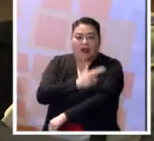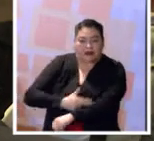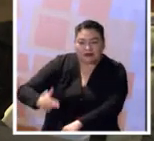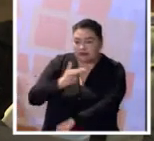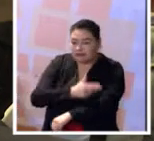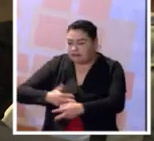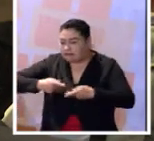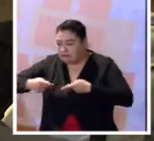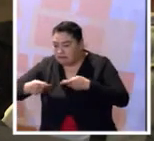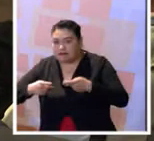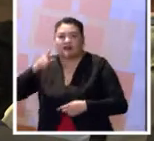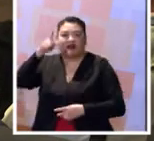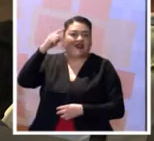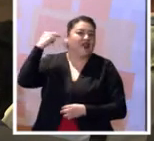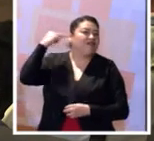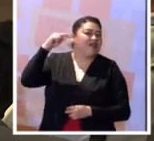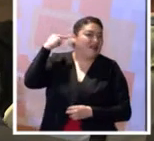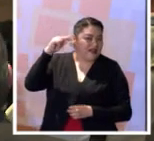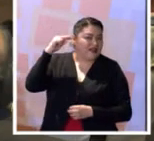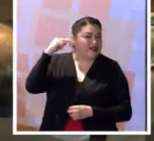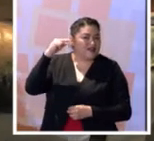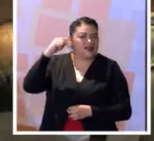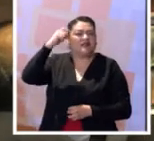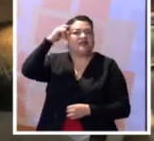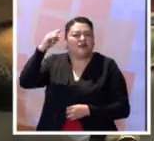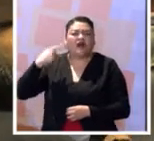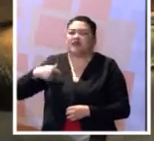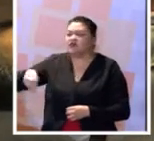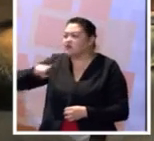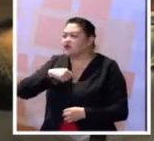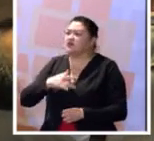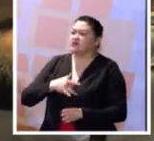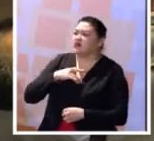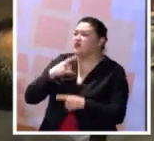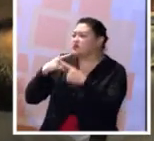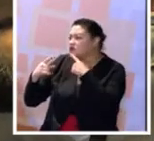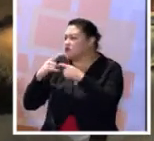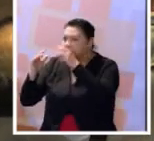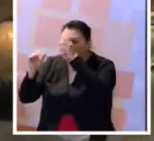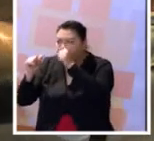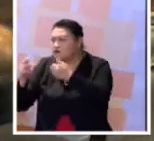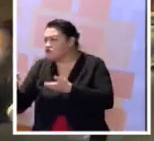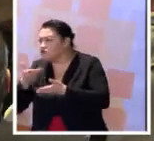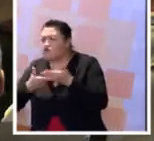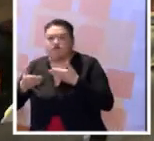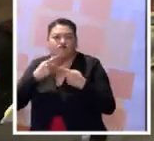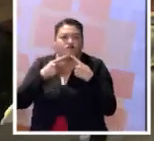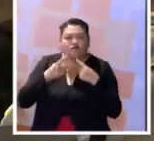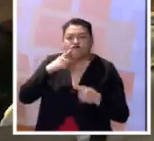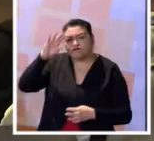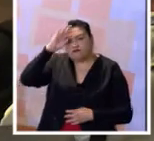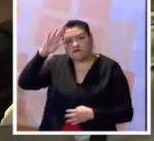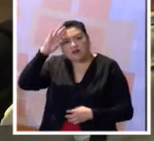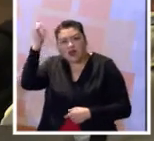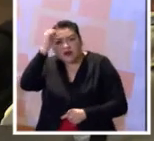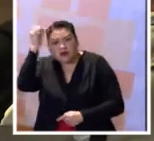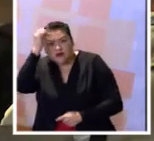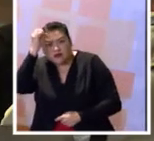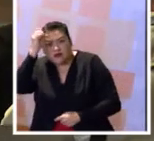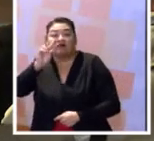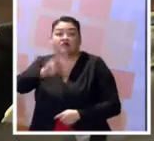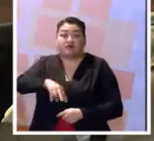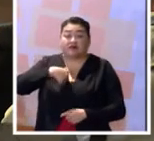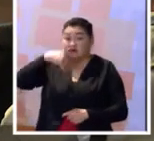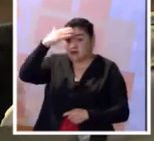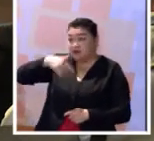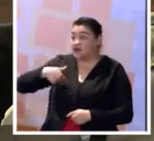proyecto del Foro Veracruz para generar consensos y disensos, para poder abrir diálogos con quienes